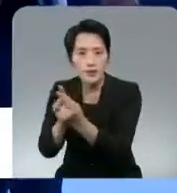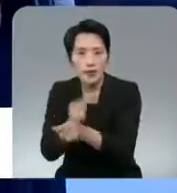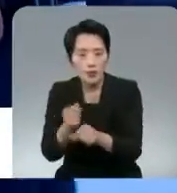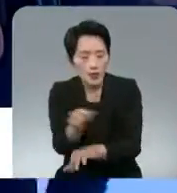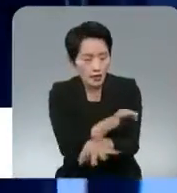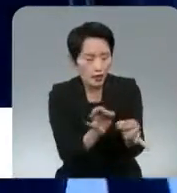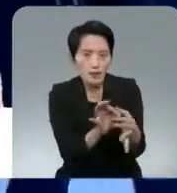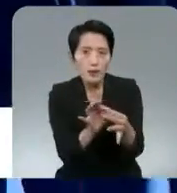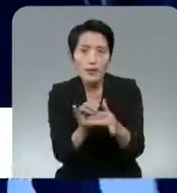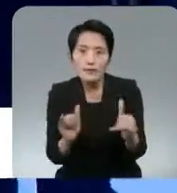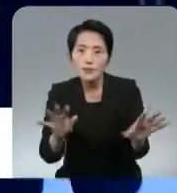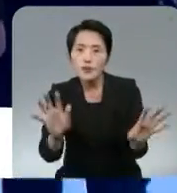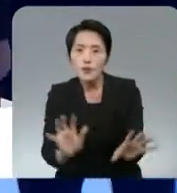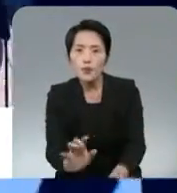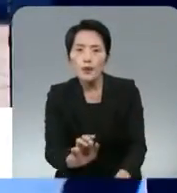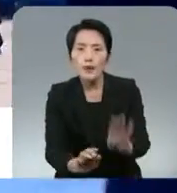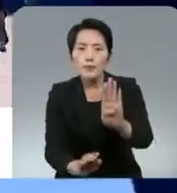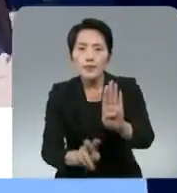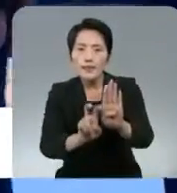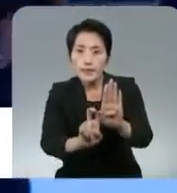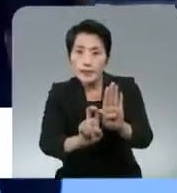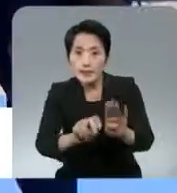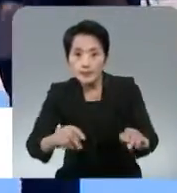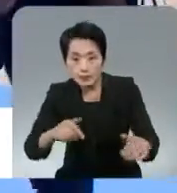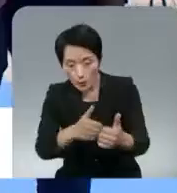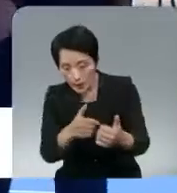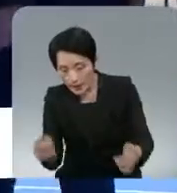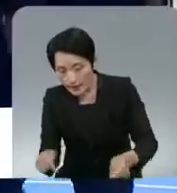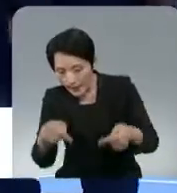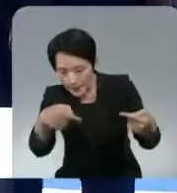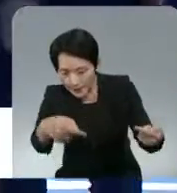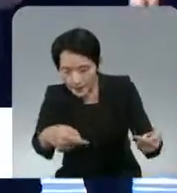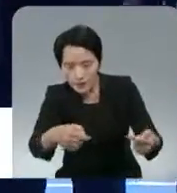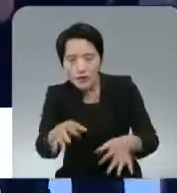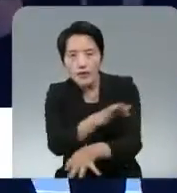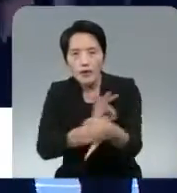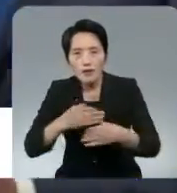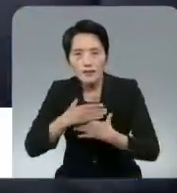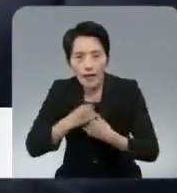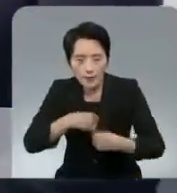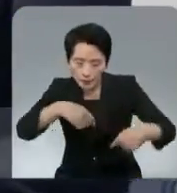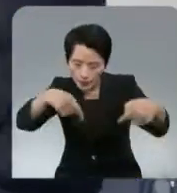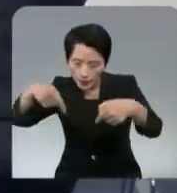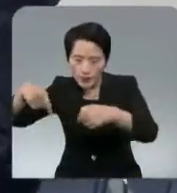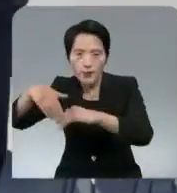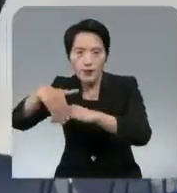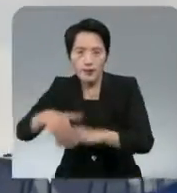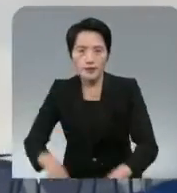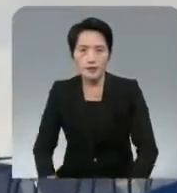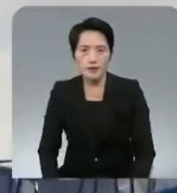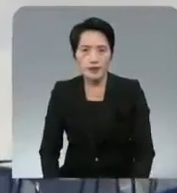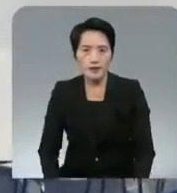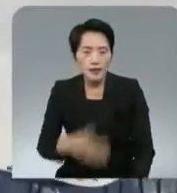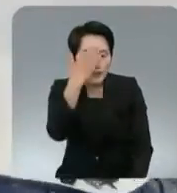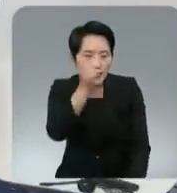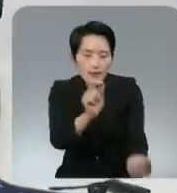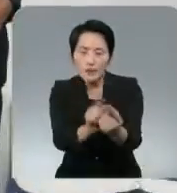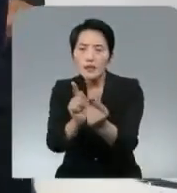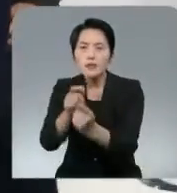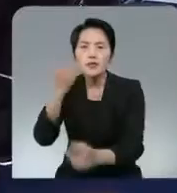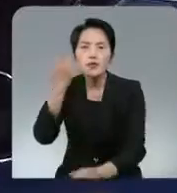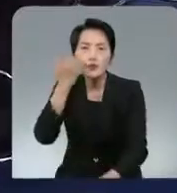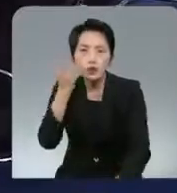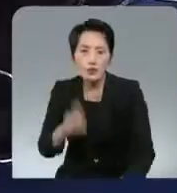en Indonesia y asistir a la Cumbre del b-20 un encuentro donde se dan cita las principales organizaciones empresariales de los países que